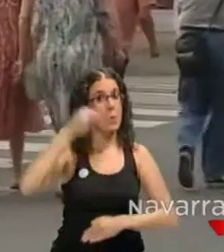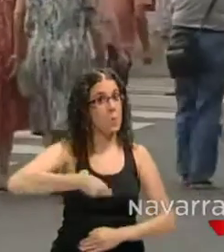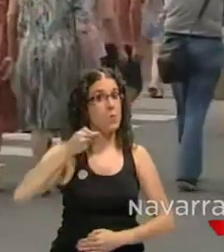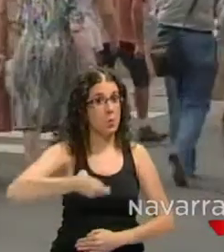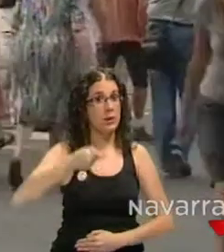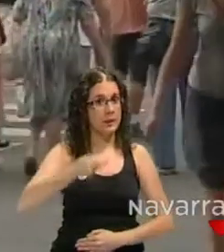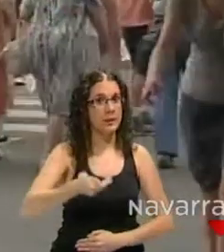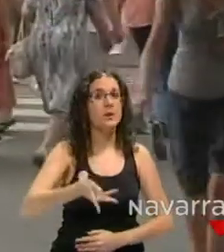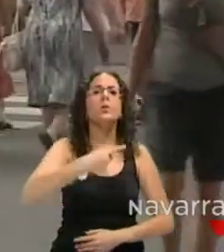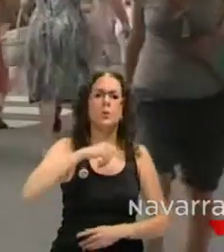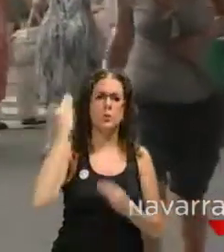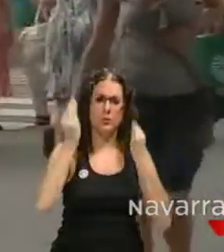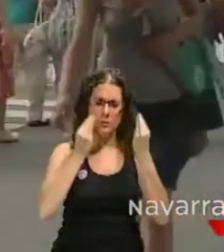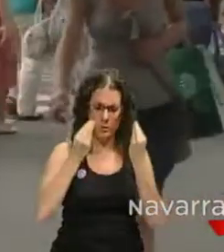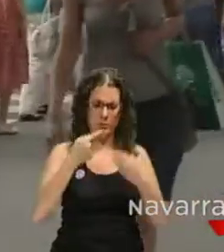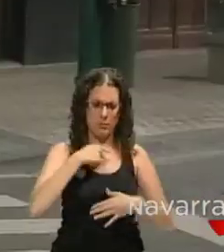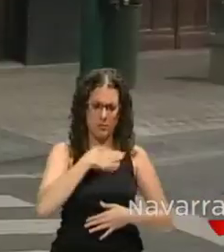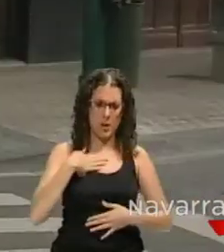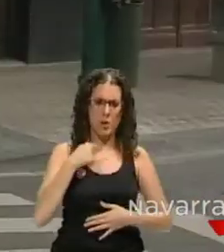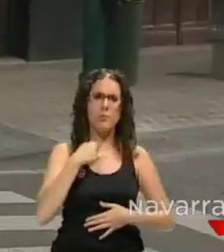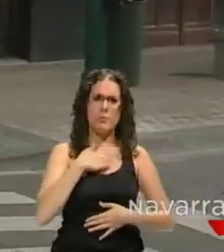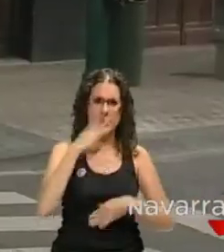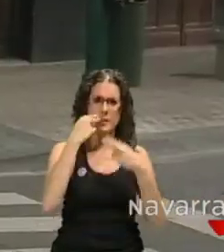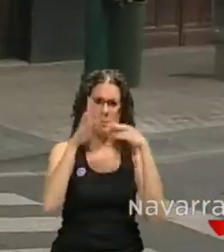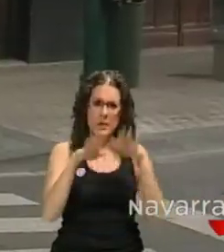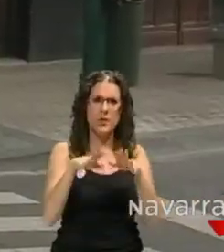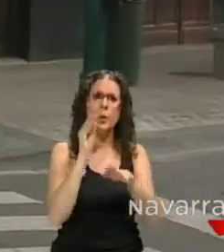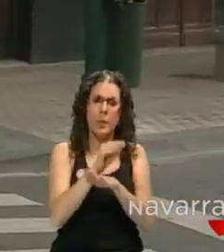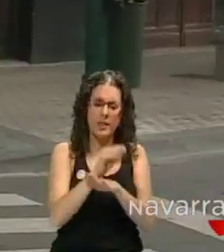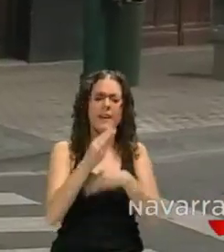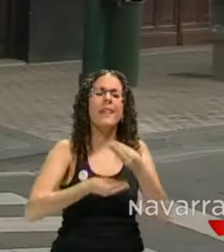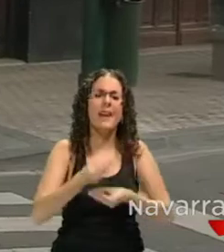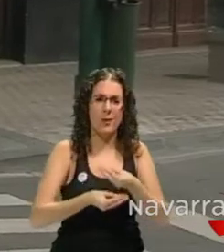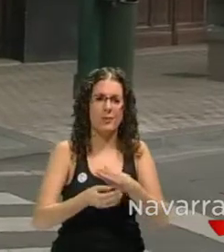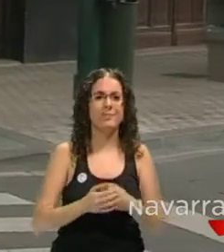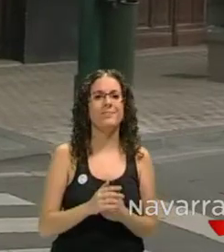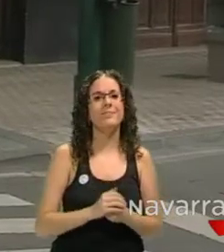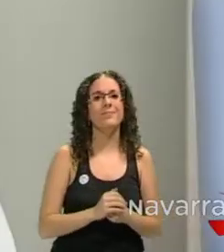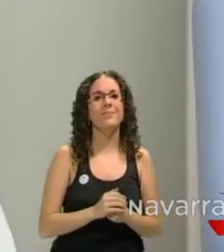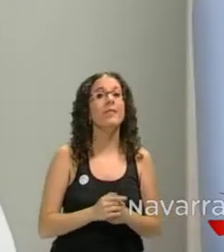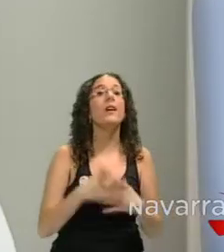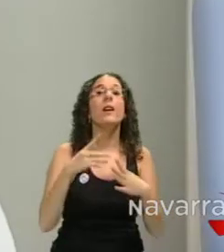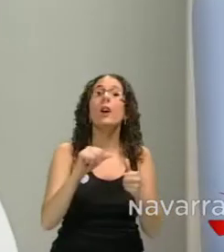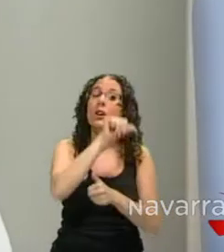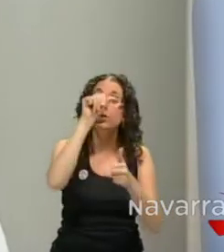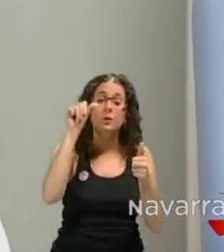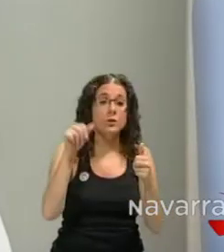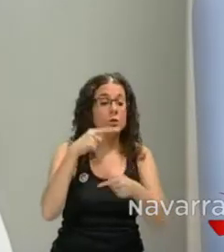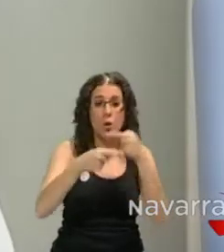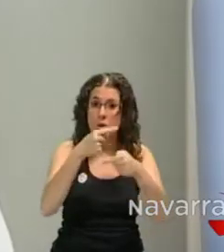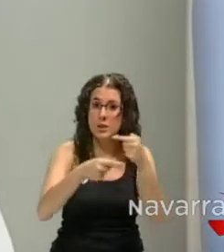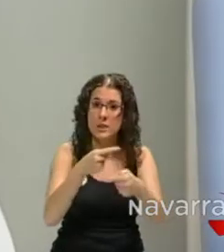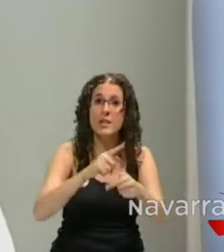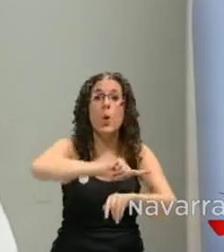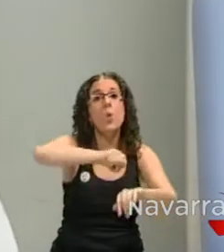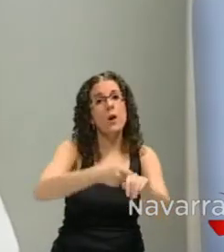personal para cuidarlos, aquí van unos cuantos consejos. Andar 1 hora al día, ir bien calzado, ¿vale? Hidratarse la piel,